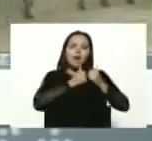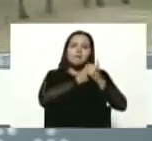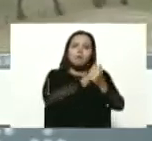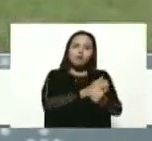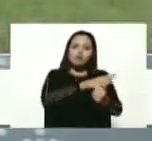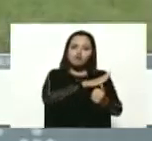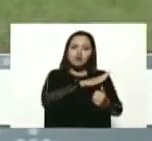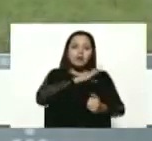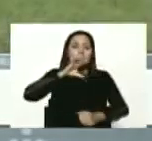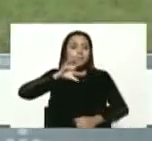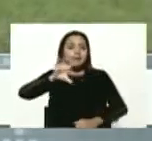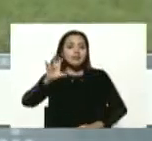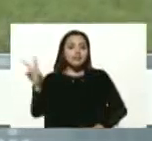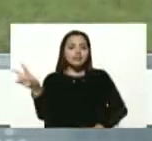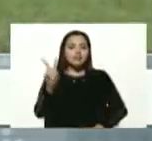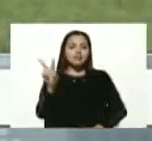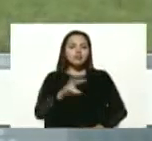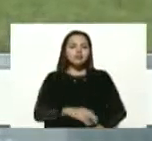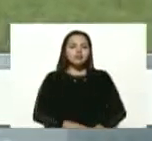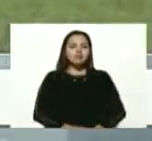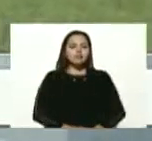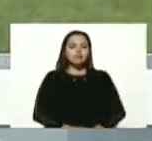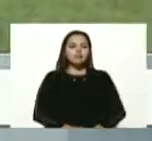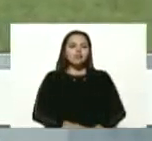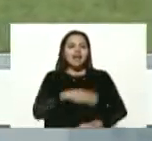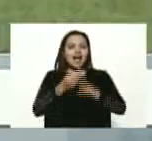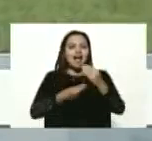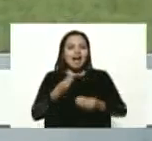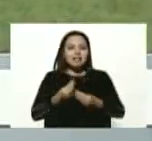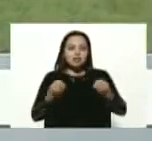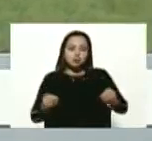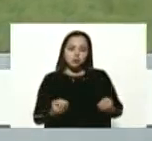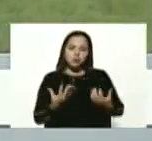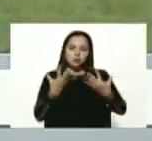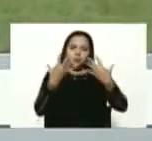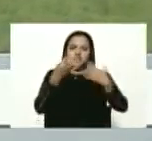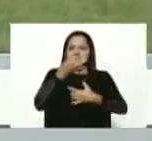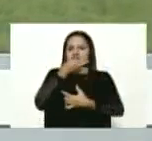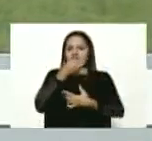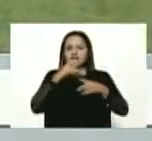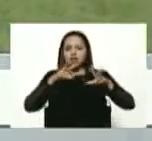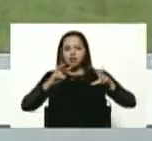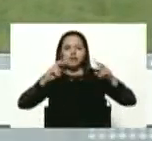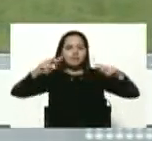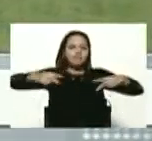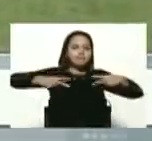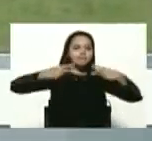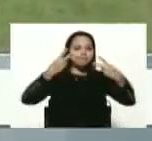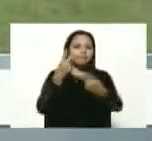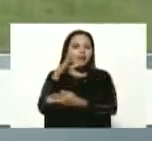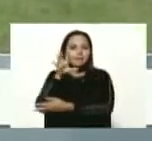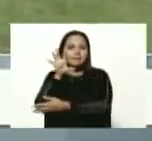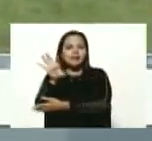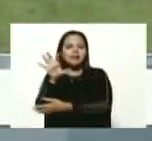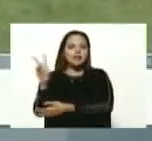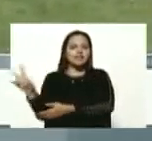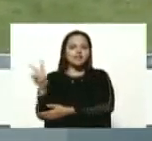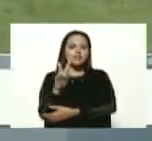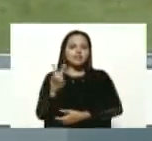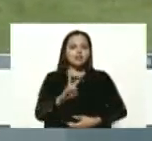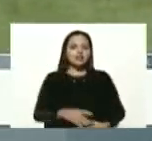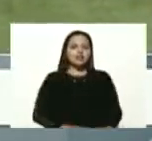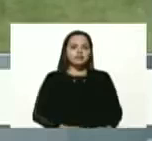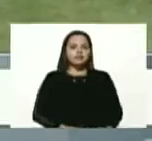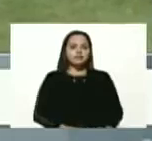tenemos por nuestra patria Venezuela y a hacer reverdecer nuestra patria, reverdecer a Venezuela,